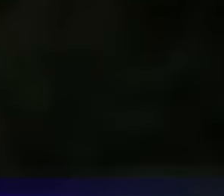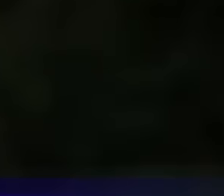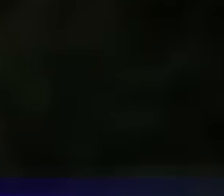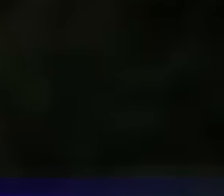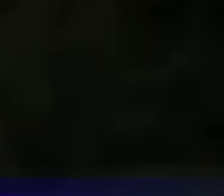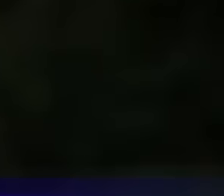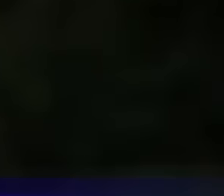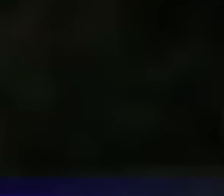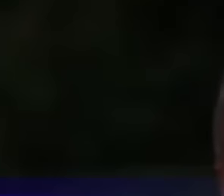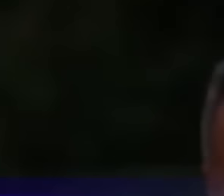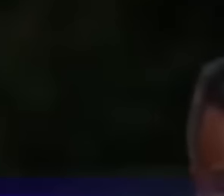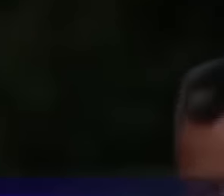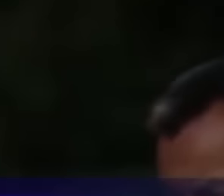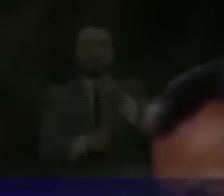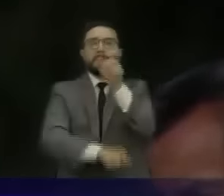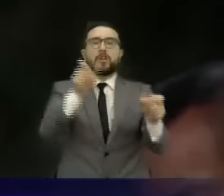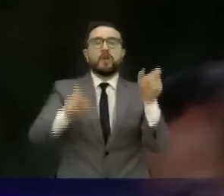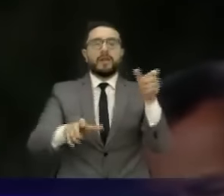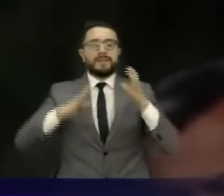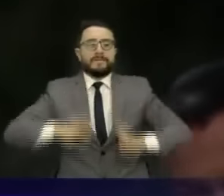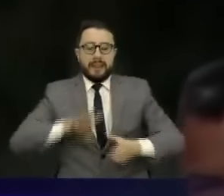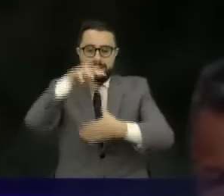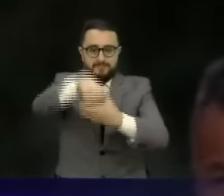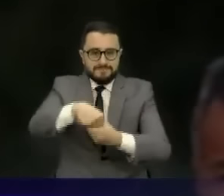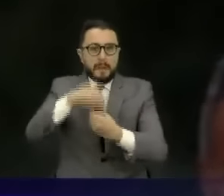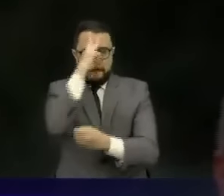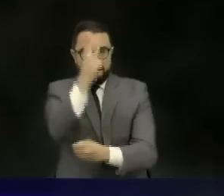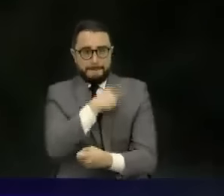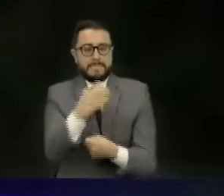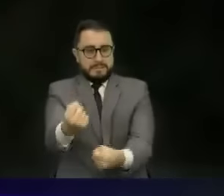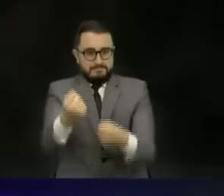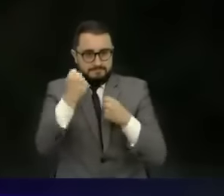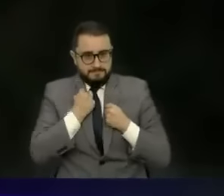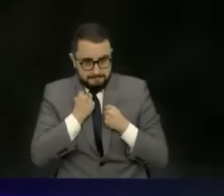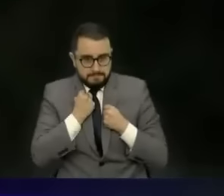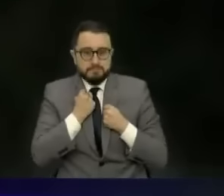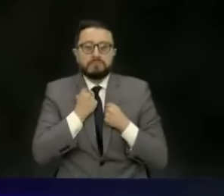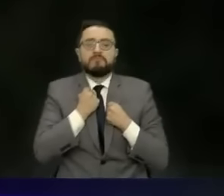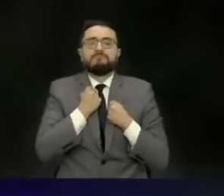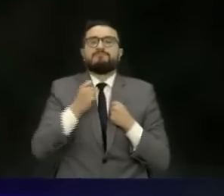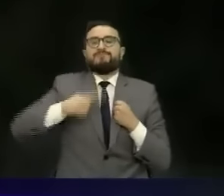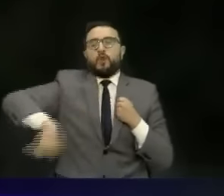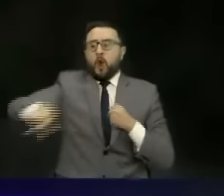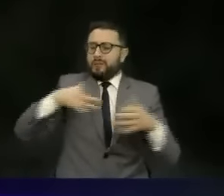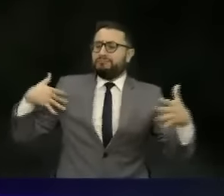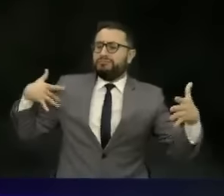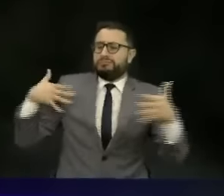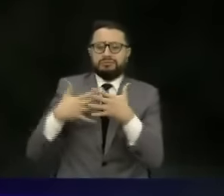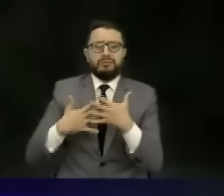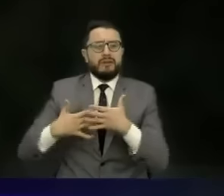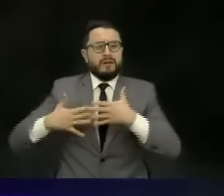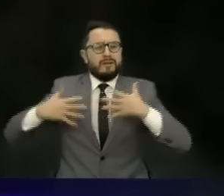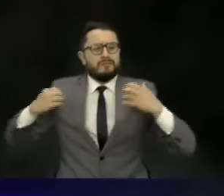suboficiales, soldados y personal civil, integrantes del Ejército Nacional en su aniversario